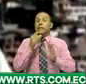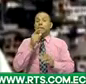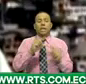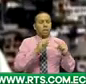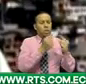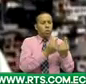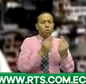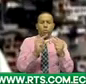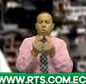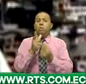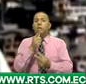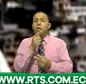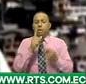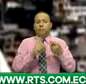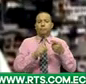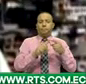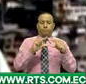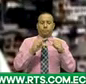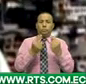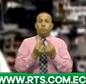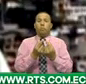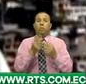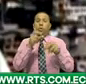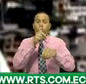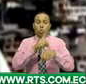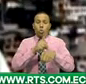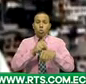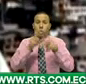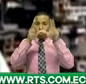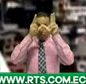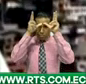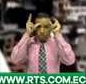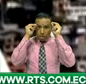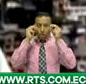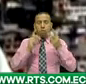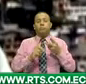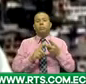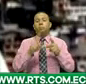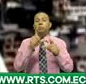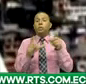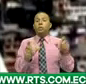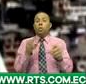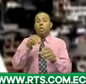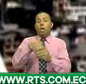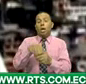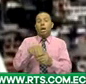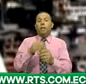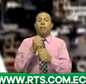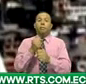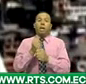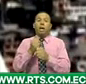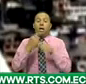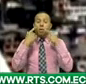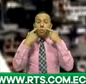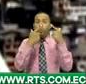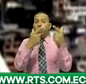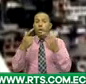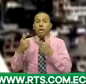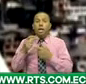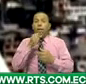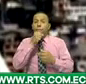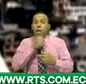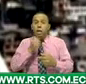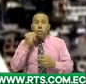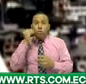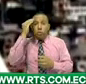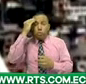Estas son el personal médico y las personas que están y viven dentro de centros geriátricos y el personal que les atiende. La vacuna es